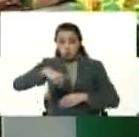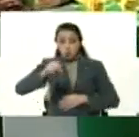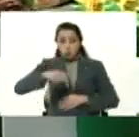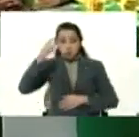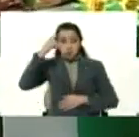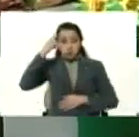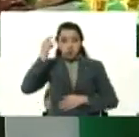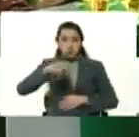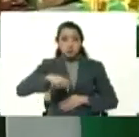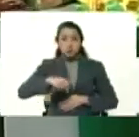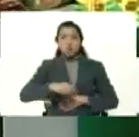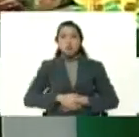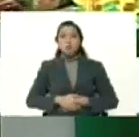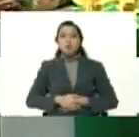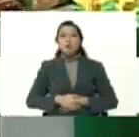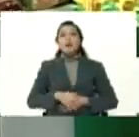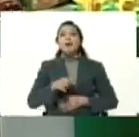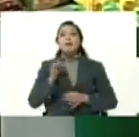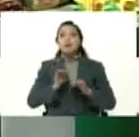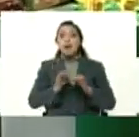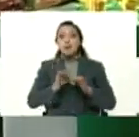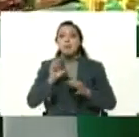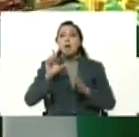Sí. Septiembre,